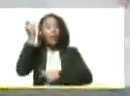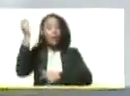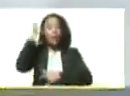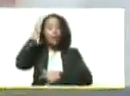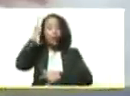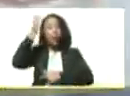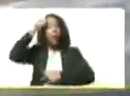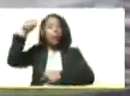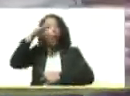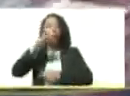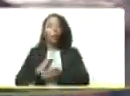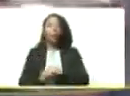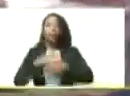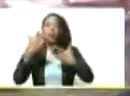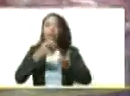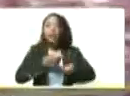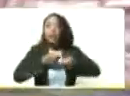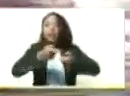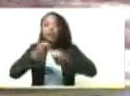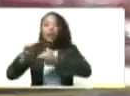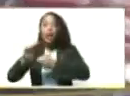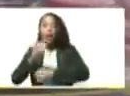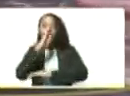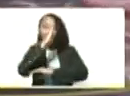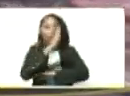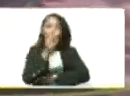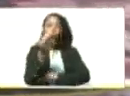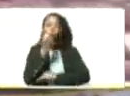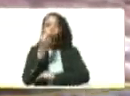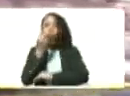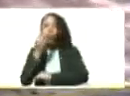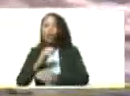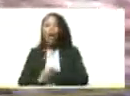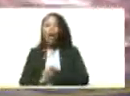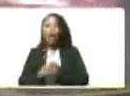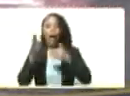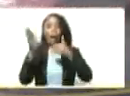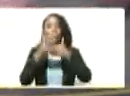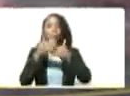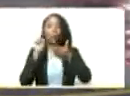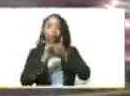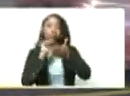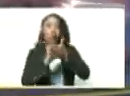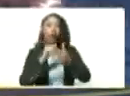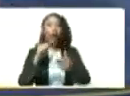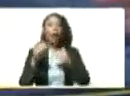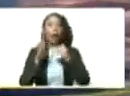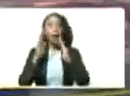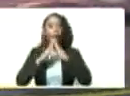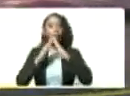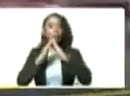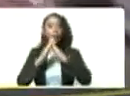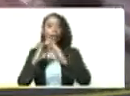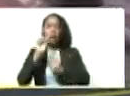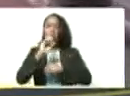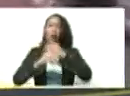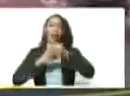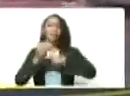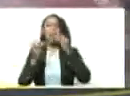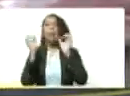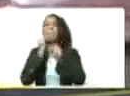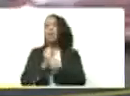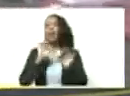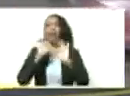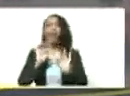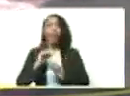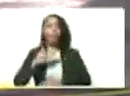pueblo de llevar alimentos directamente a la puerta de la casa. Y por supuesto no se hizo esperar, mi comandante jefe, sino